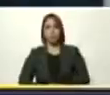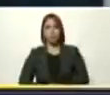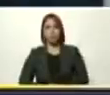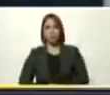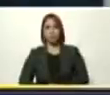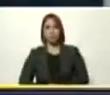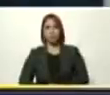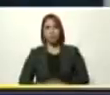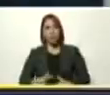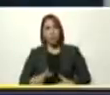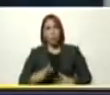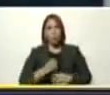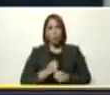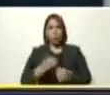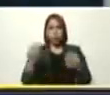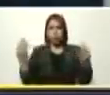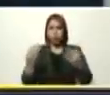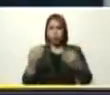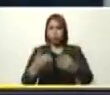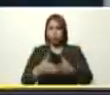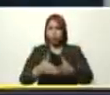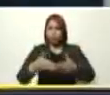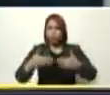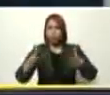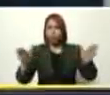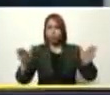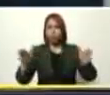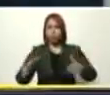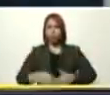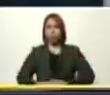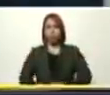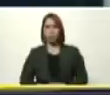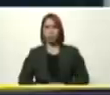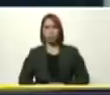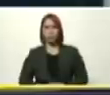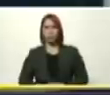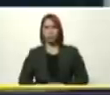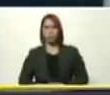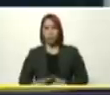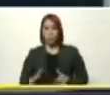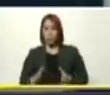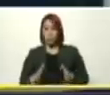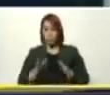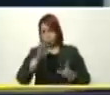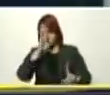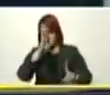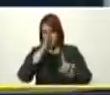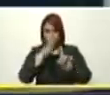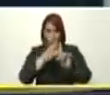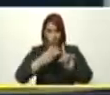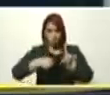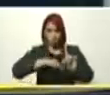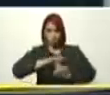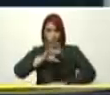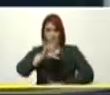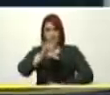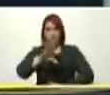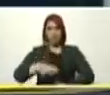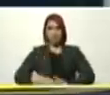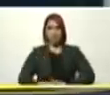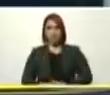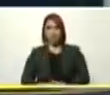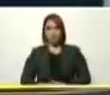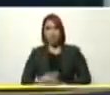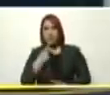y confiando plenamente, confiando en el destino de nuestra patria.